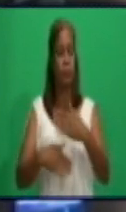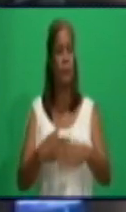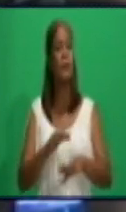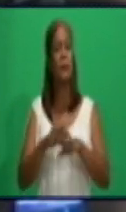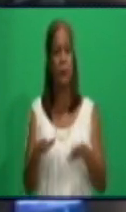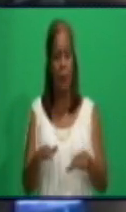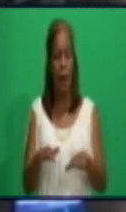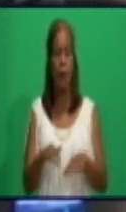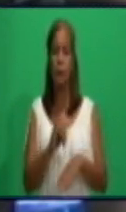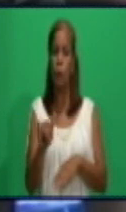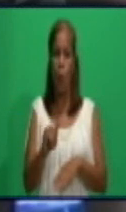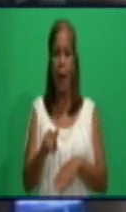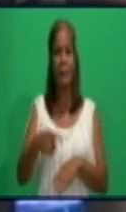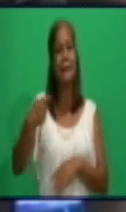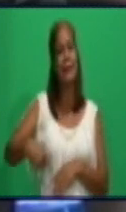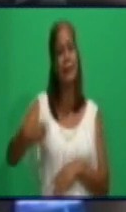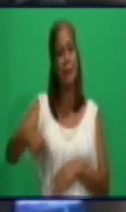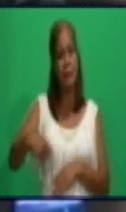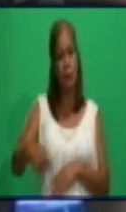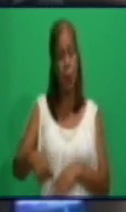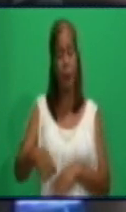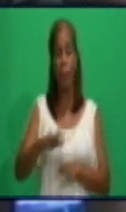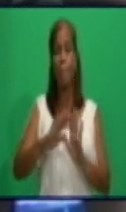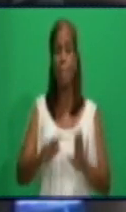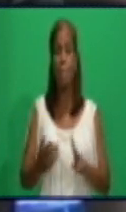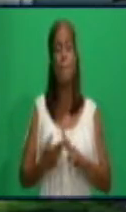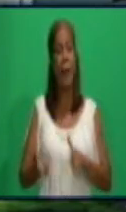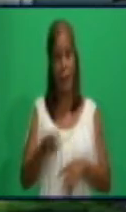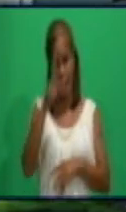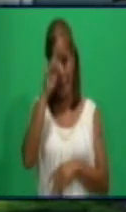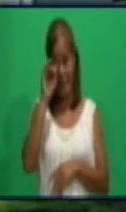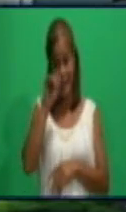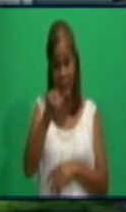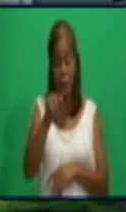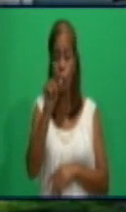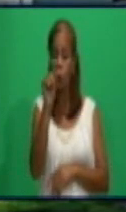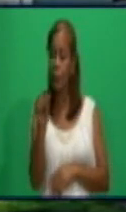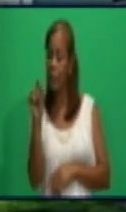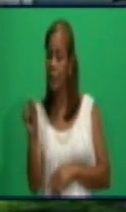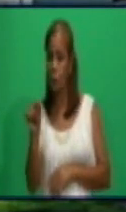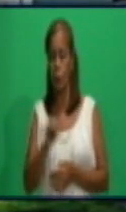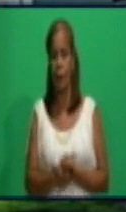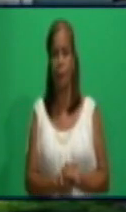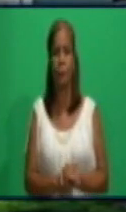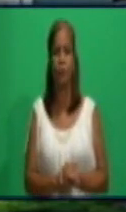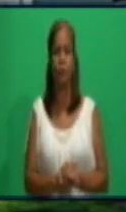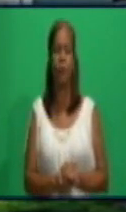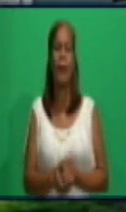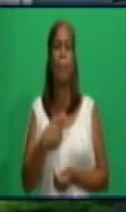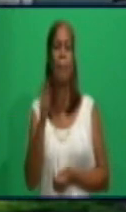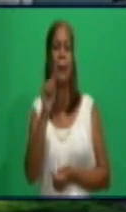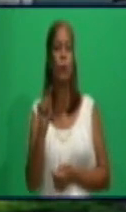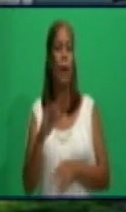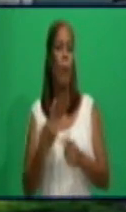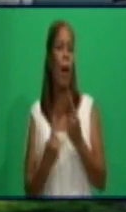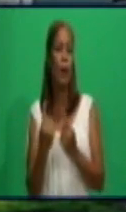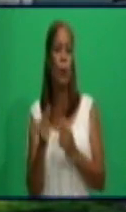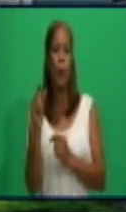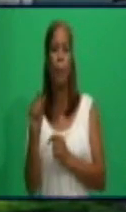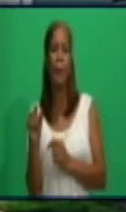tomarán decisiones para el egreso de cada una de estas pacientes. Varias personas que están a la espera de una operación, sobre